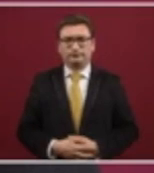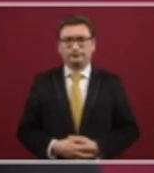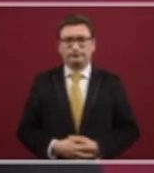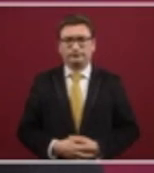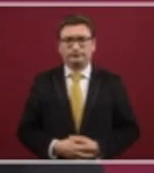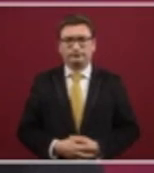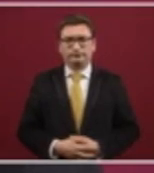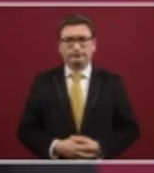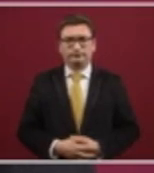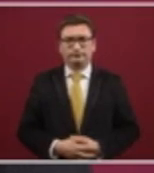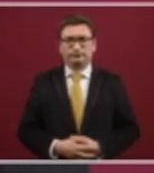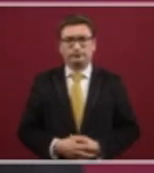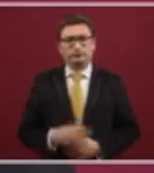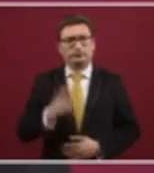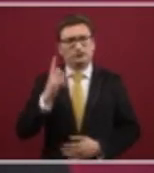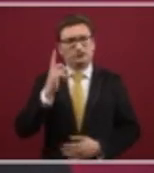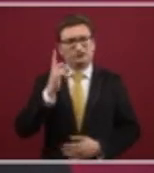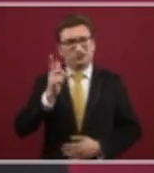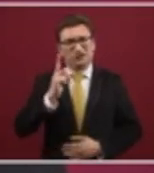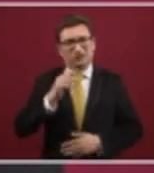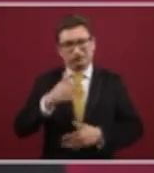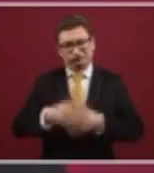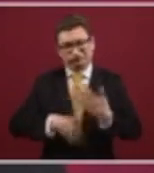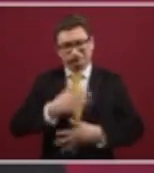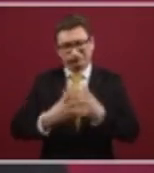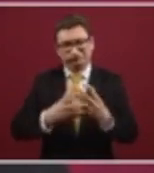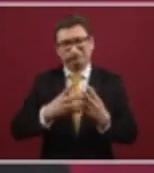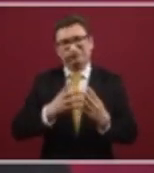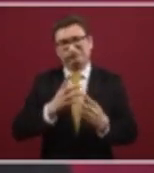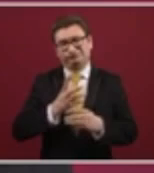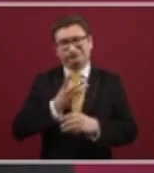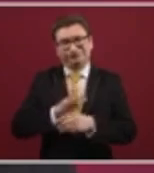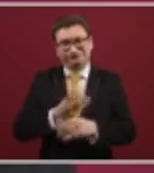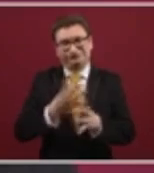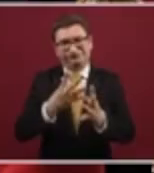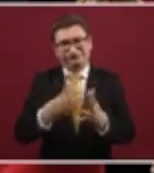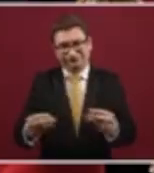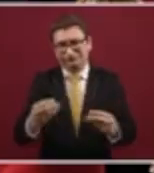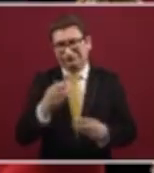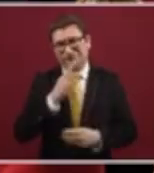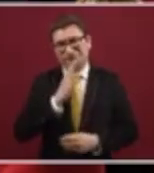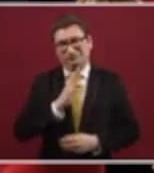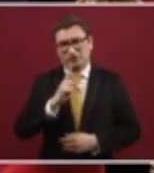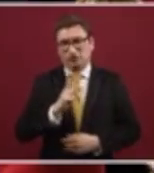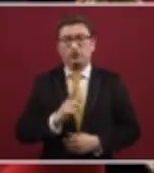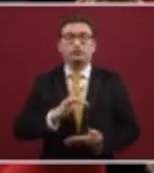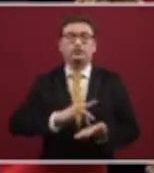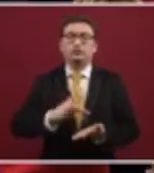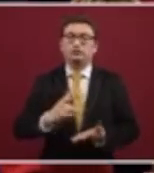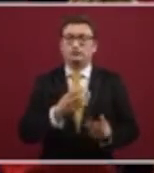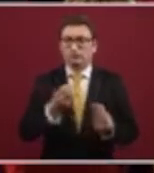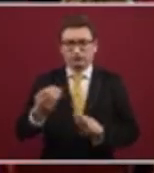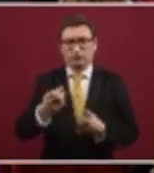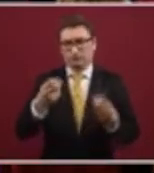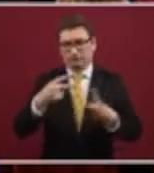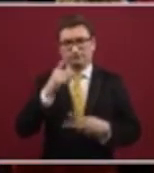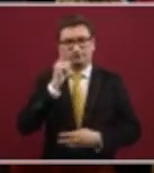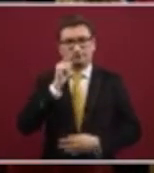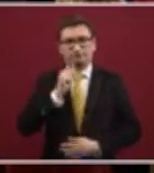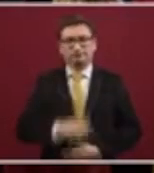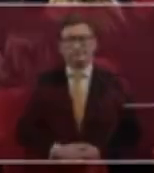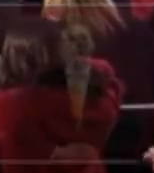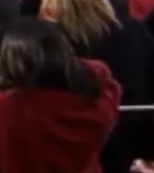Y deseo que se resuelva de la mejor forma posible. Muchas gracias. Nos vemos mañana.